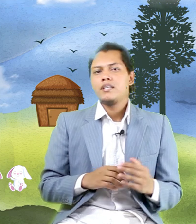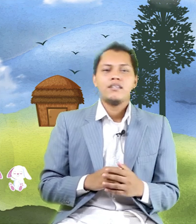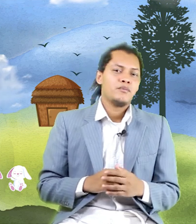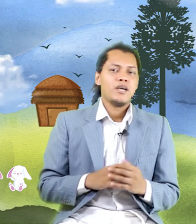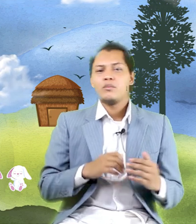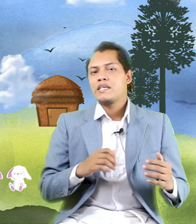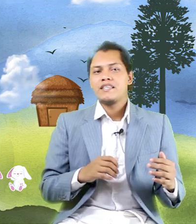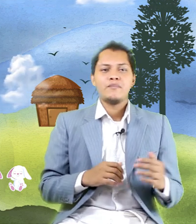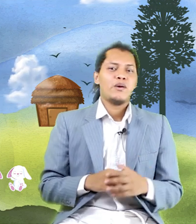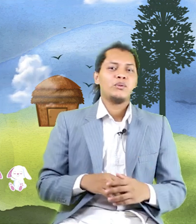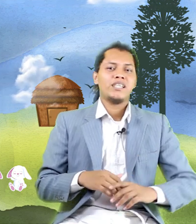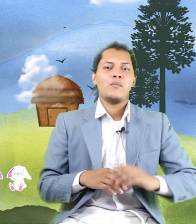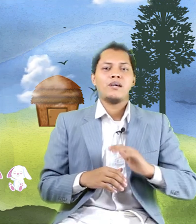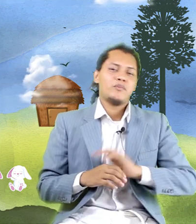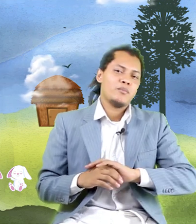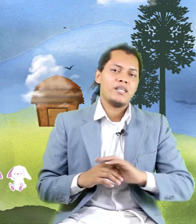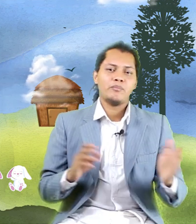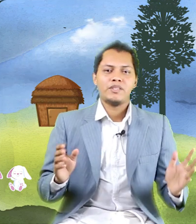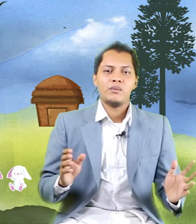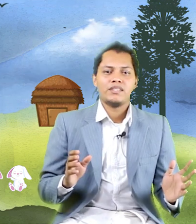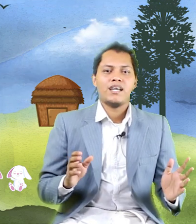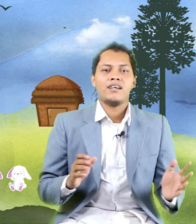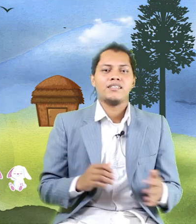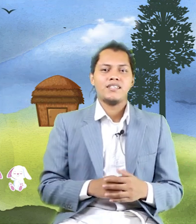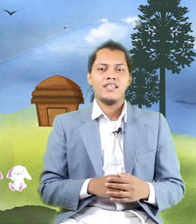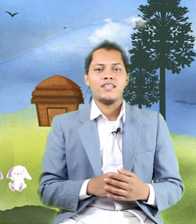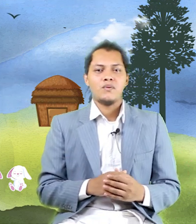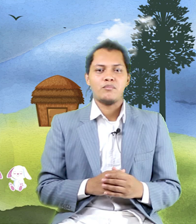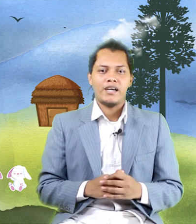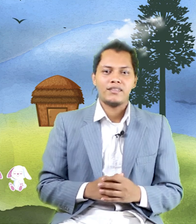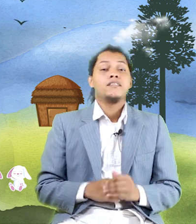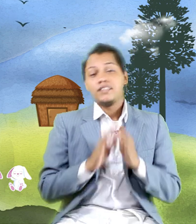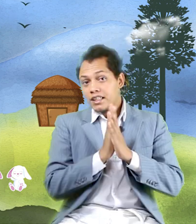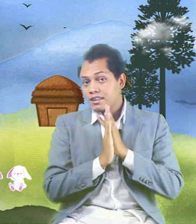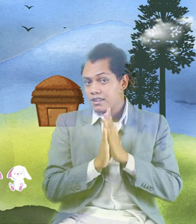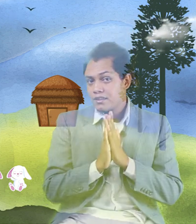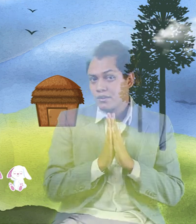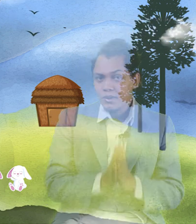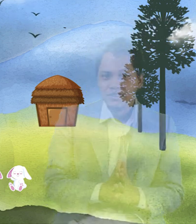tadi miri miau unta bak lapi lapi wan sagar sirang iwan bakat.